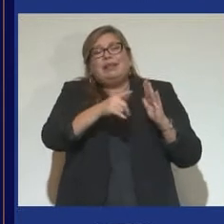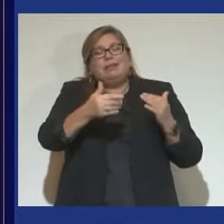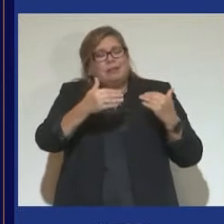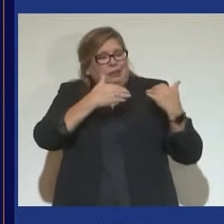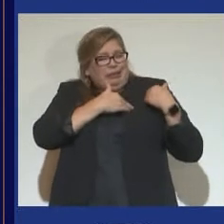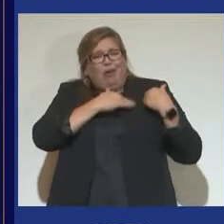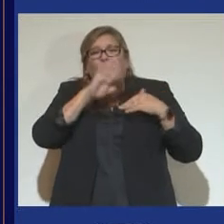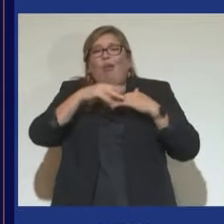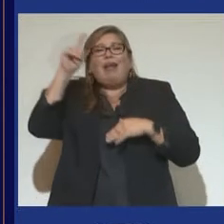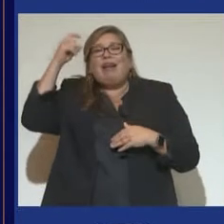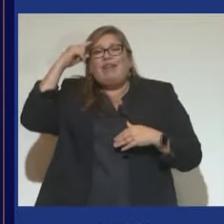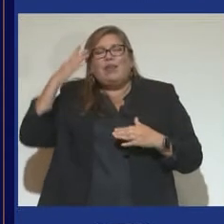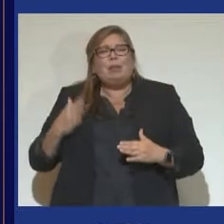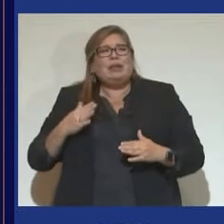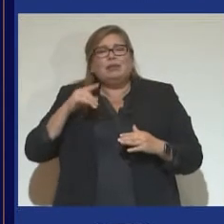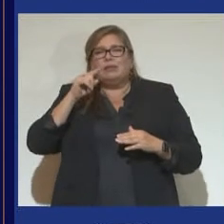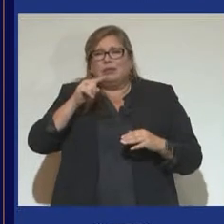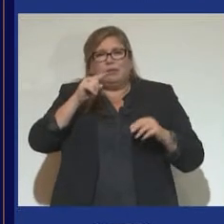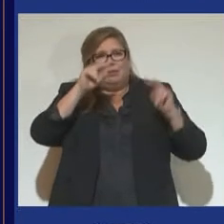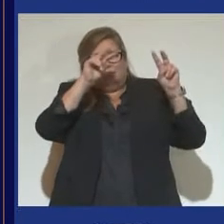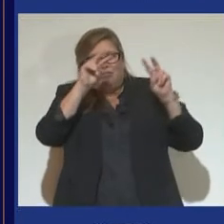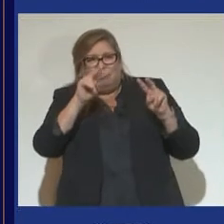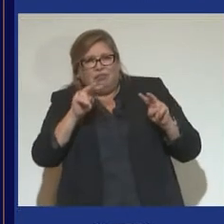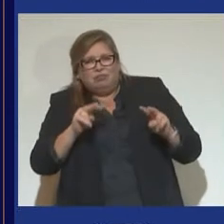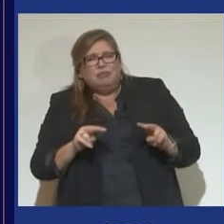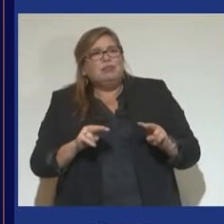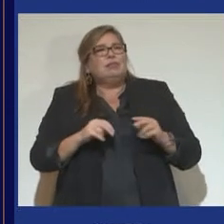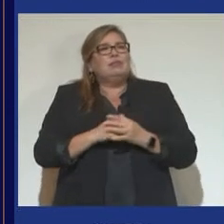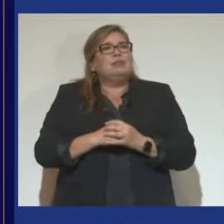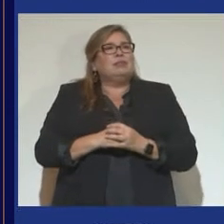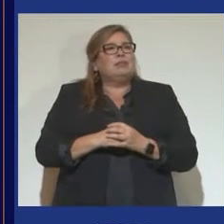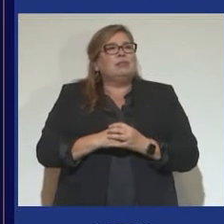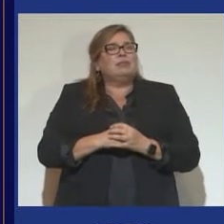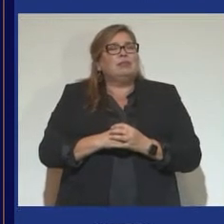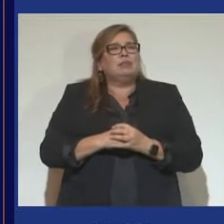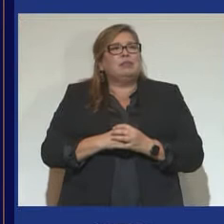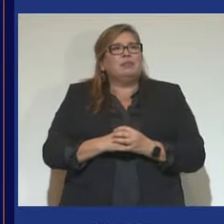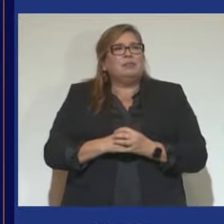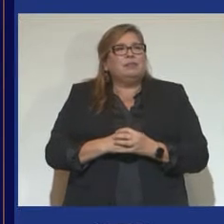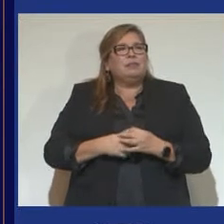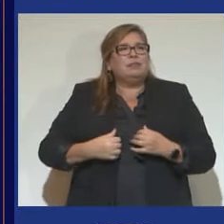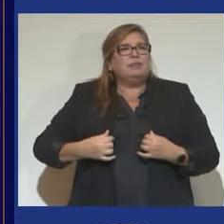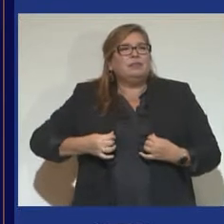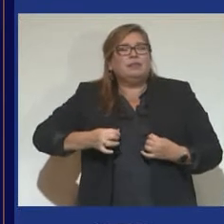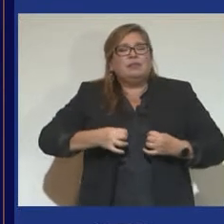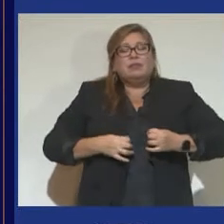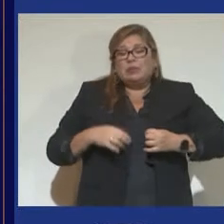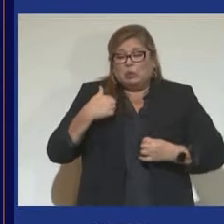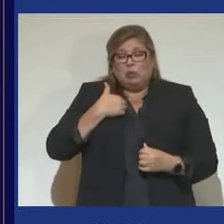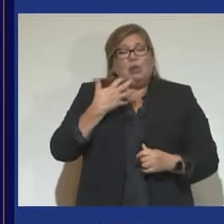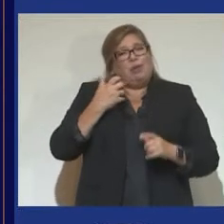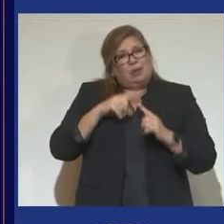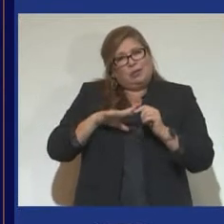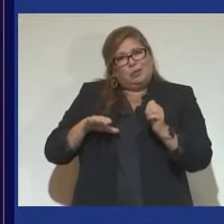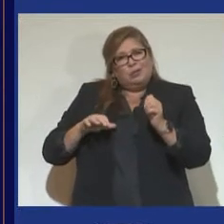estado y del gobierno recordarán que hace dos años debemos admitirlo